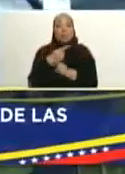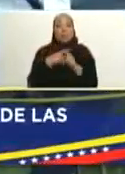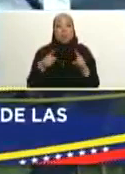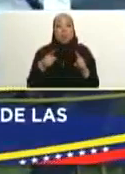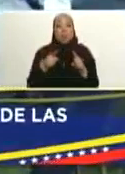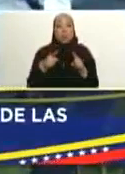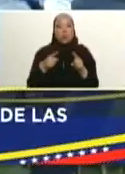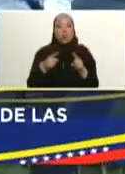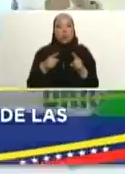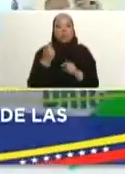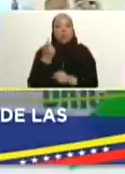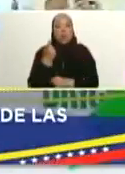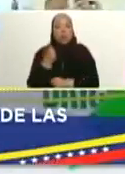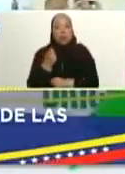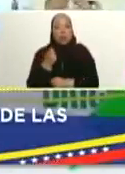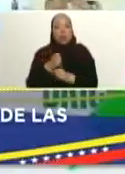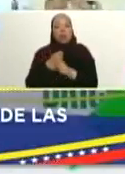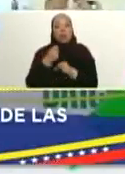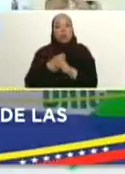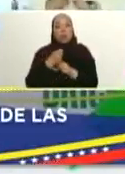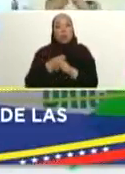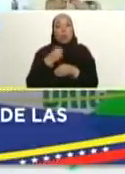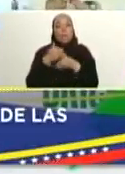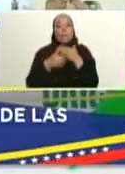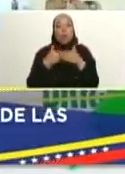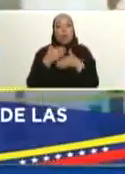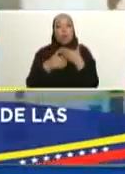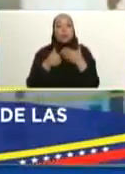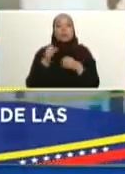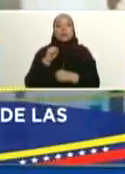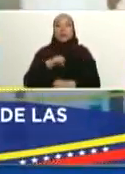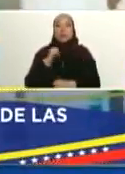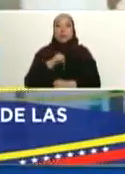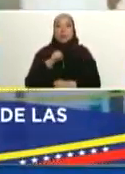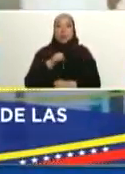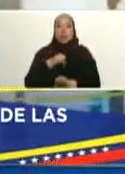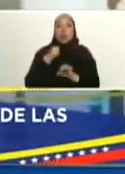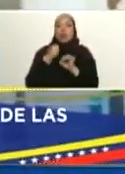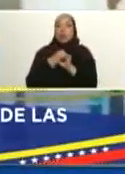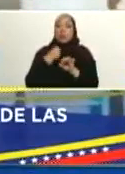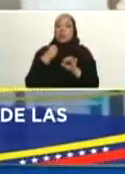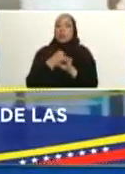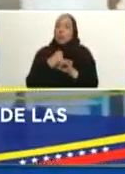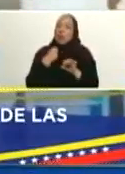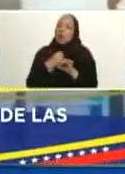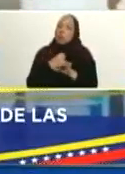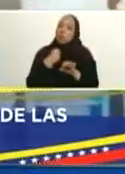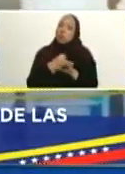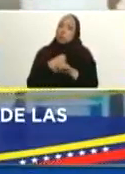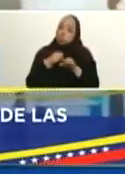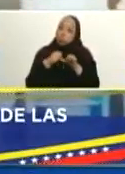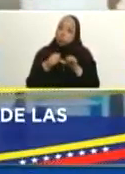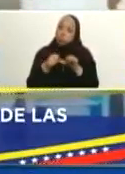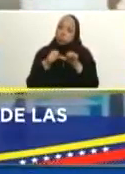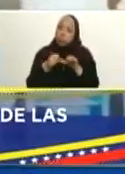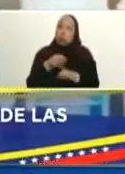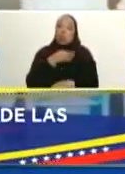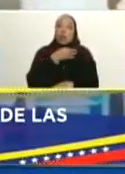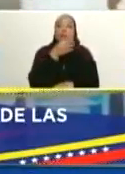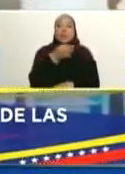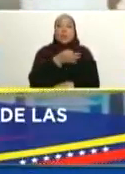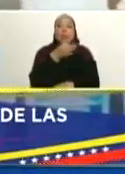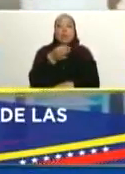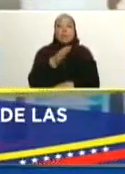hecho bastante. ¿Que estamos trabajando a toda mecha? Estamos trabajando, pero siempre se puede hacer